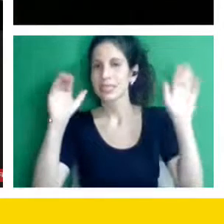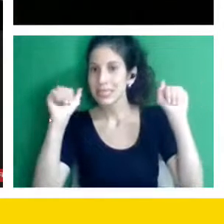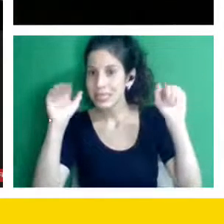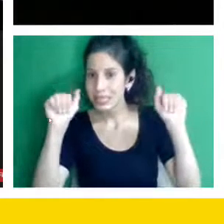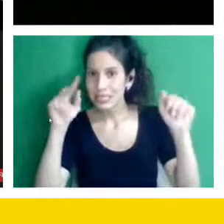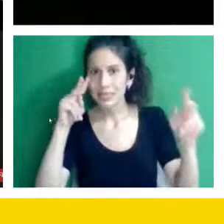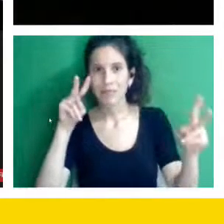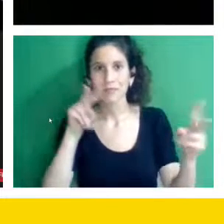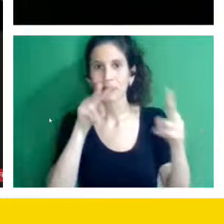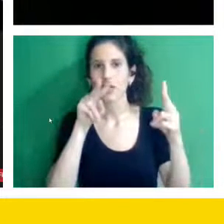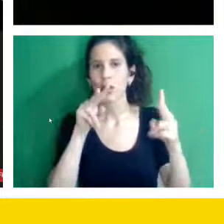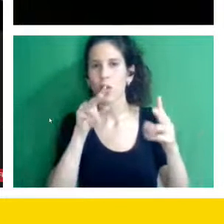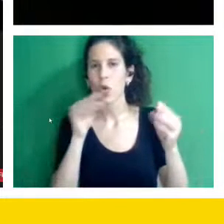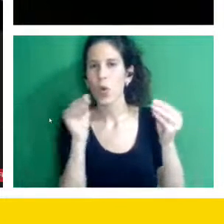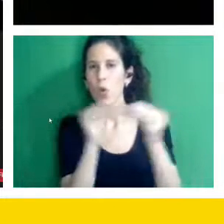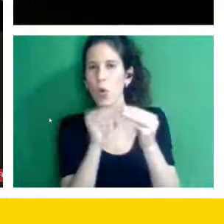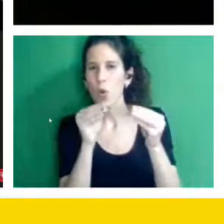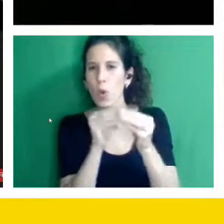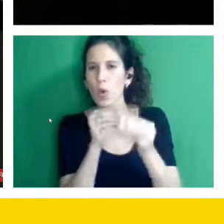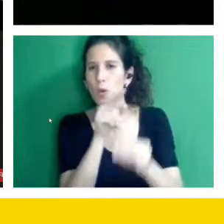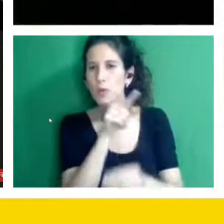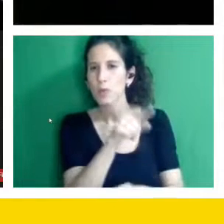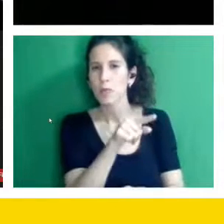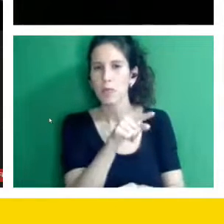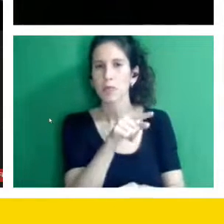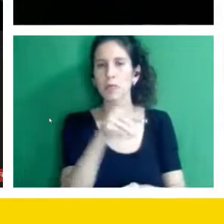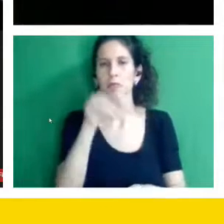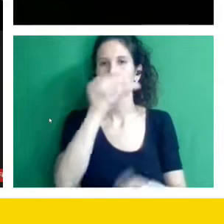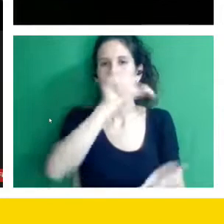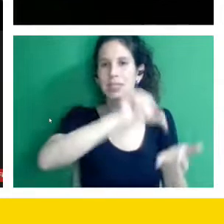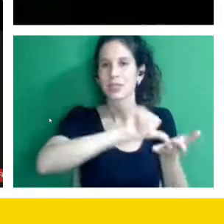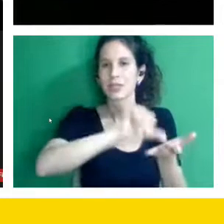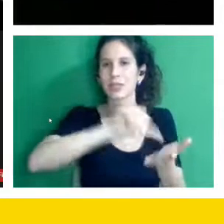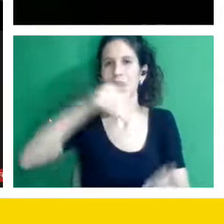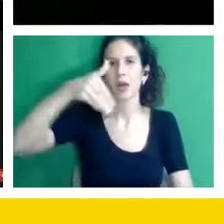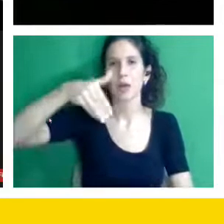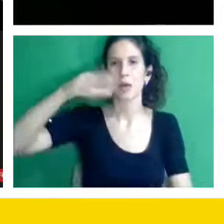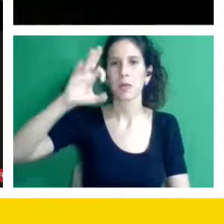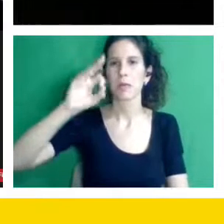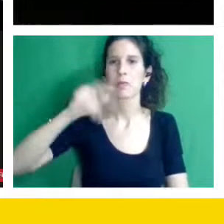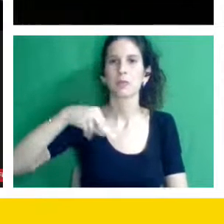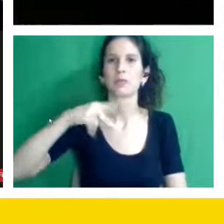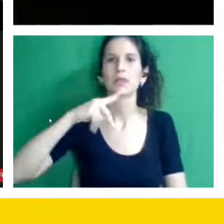Montevideo. Me alegra mucho ver a Gustavo, a José,